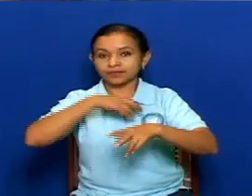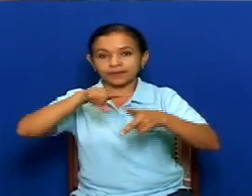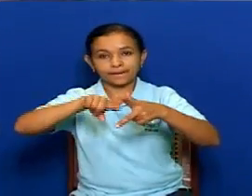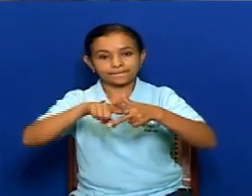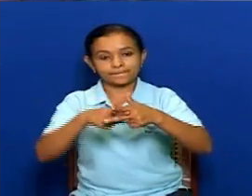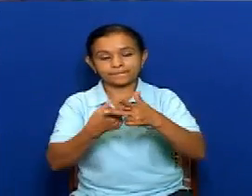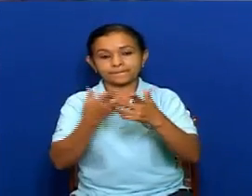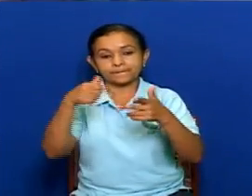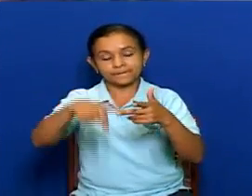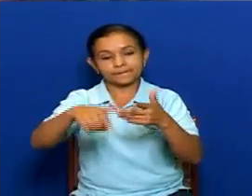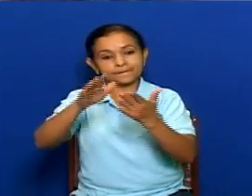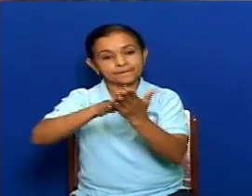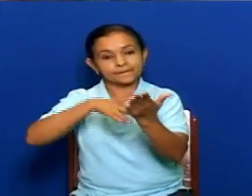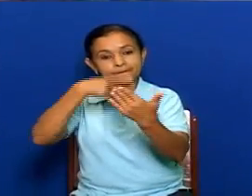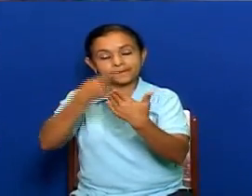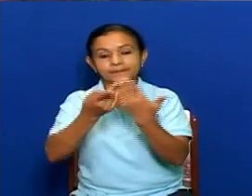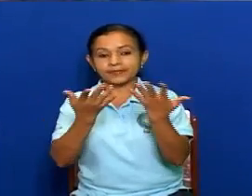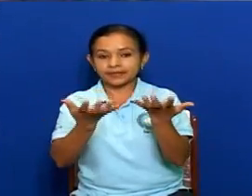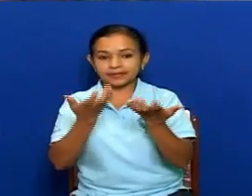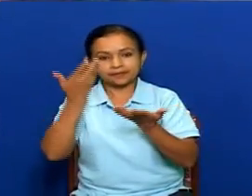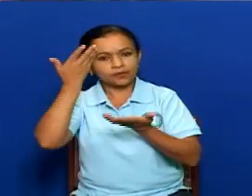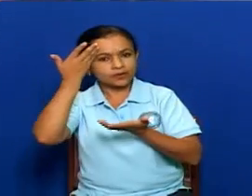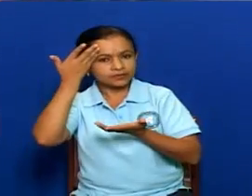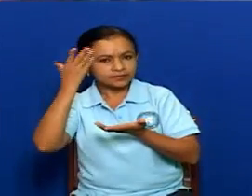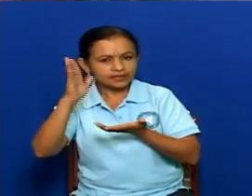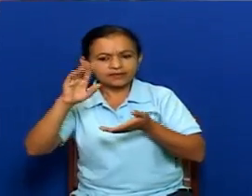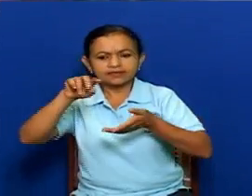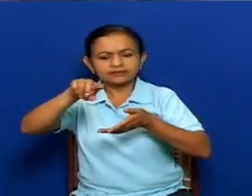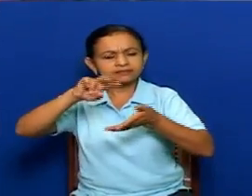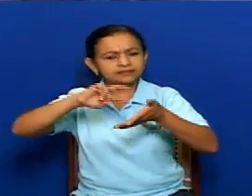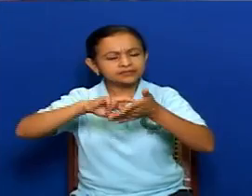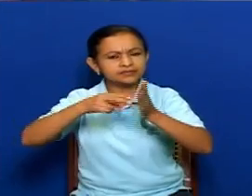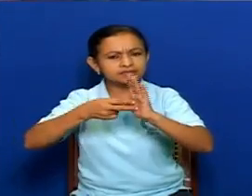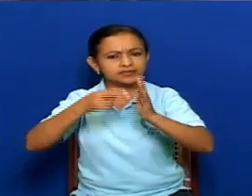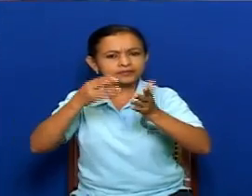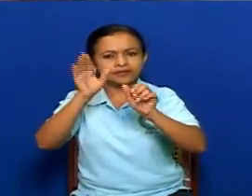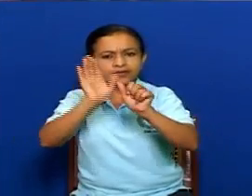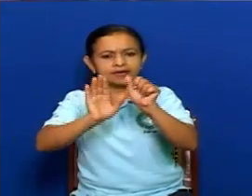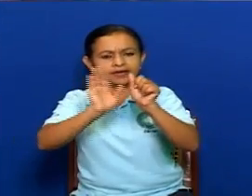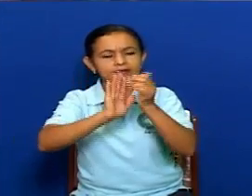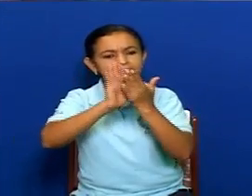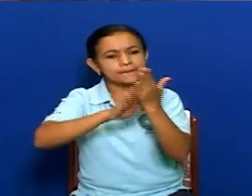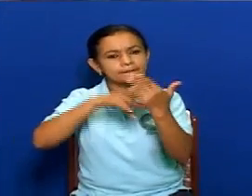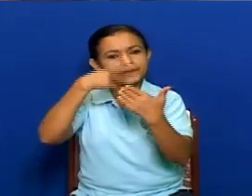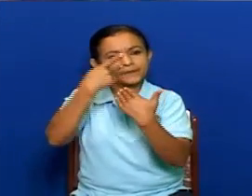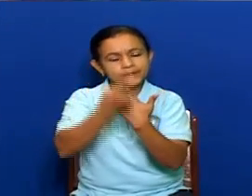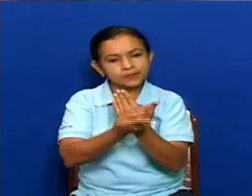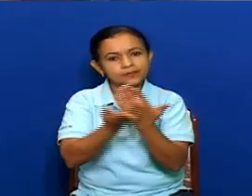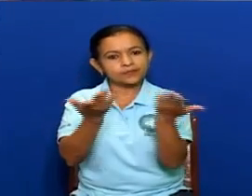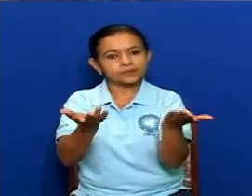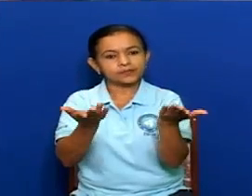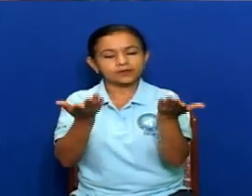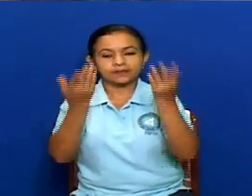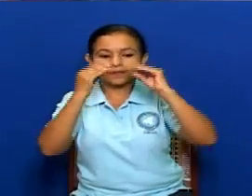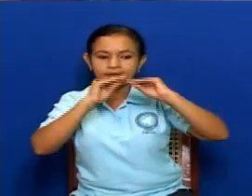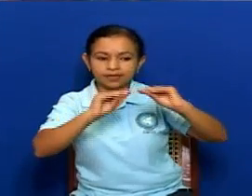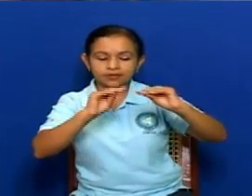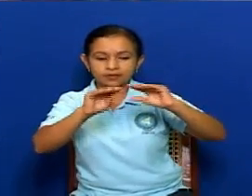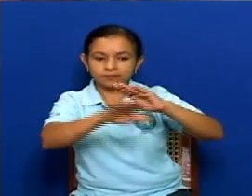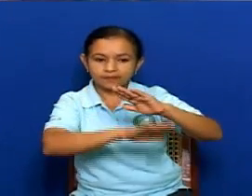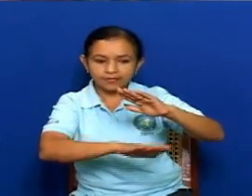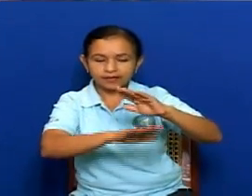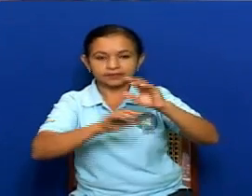iniciar este programa, queremos saber en qué consiste cada uno de estos programas, la Educación Básica